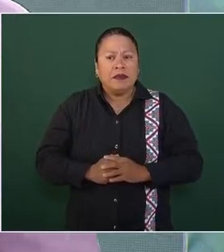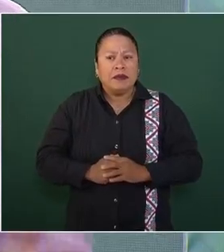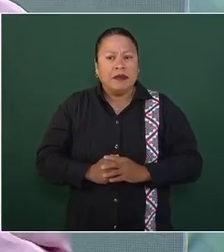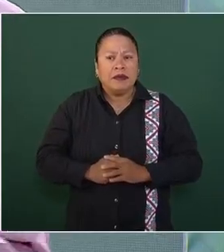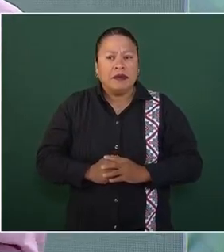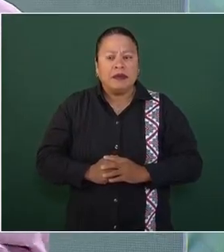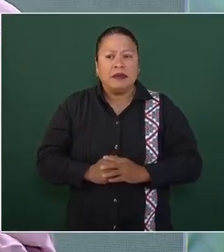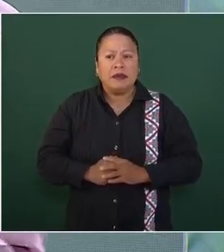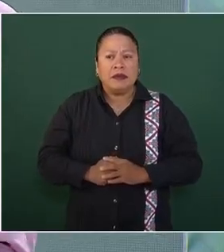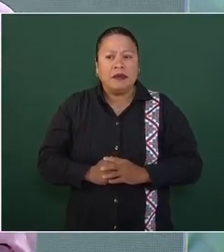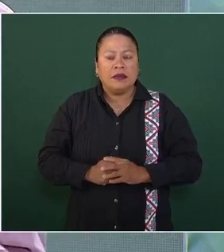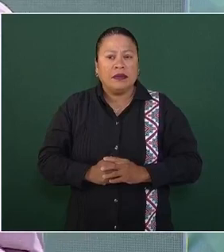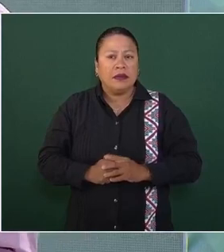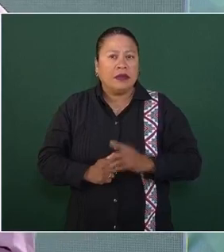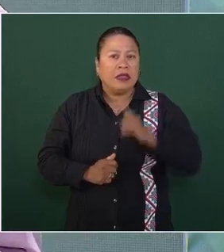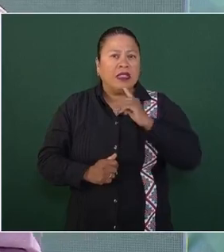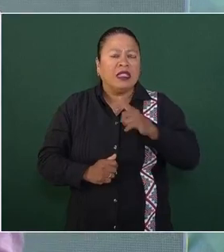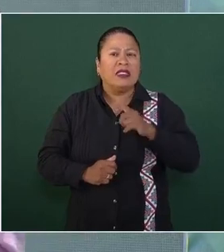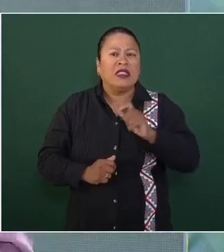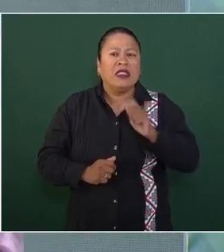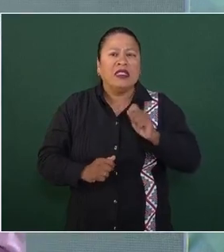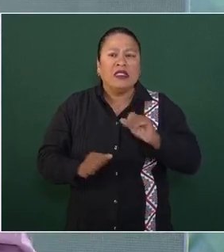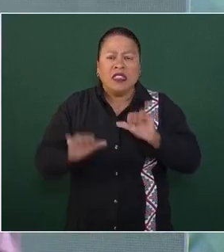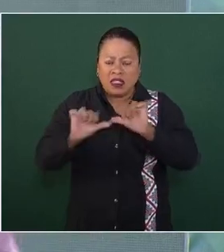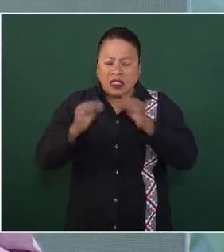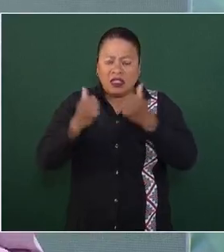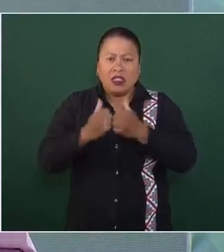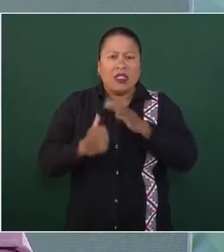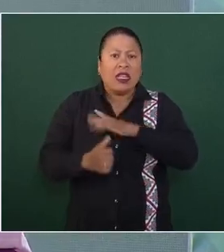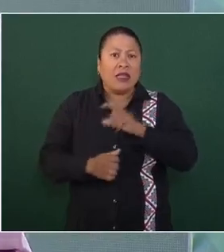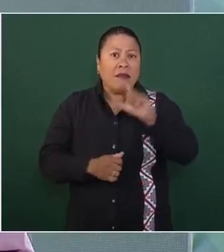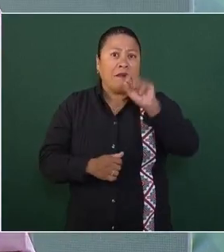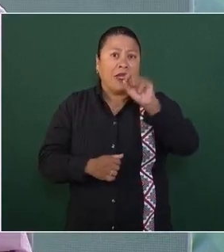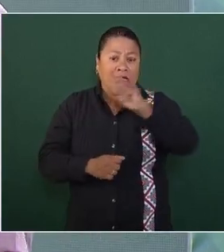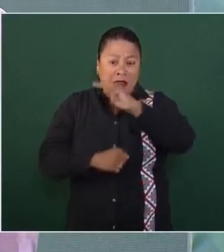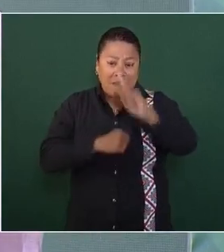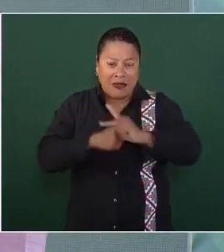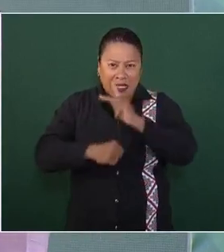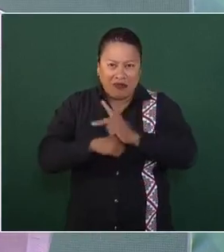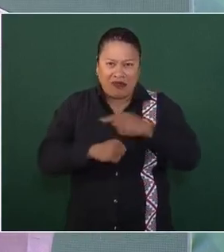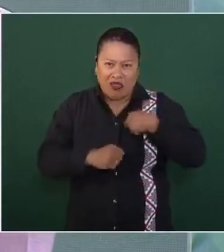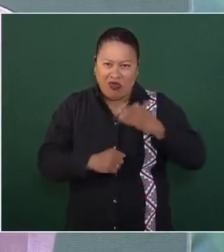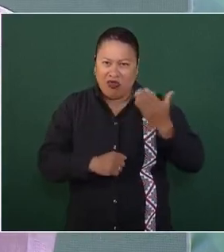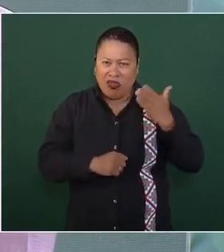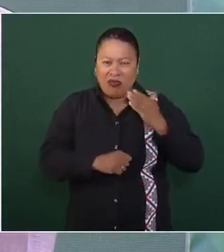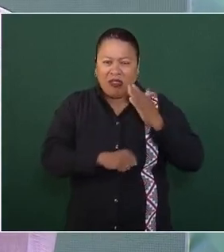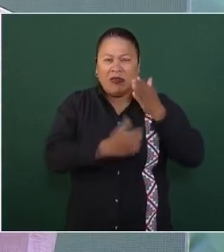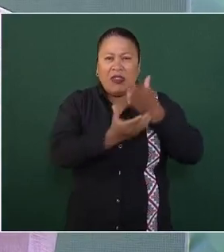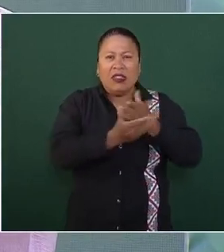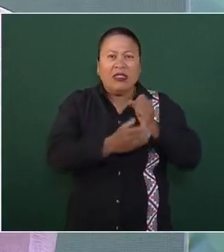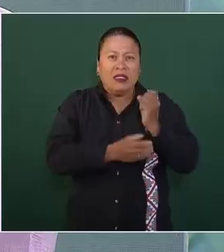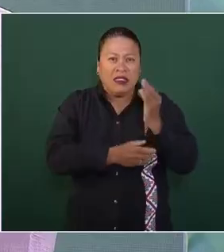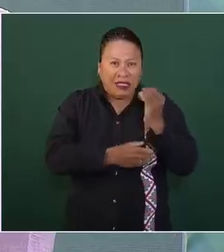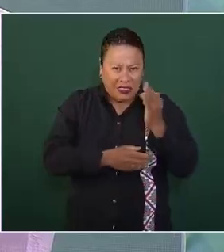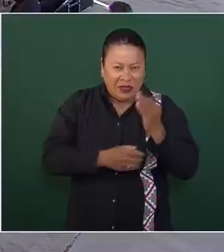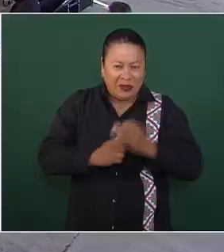es una asociación de más de 20 países de Asia Pacífico